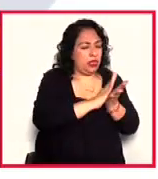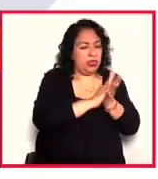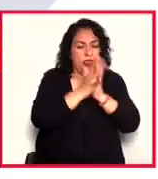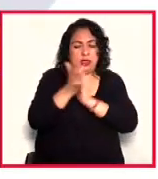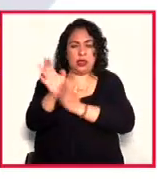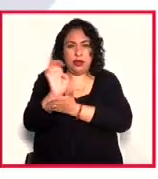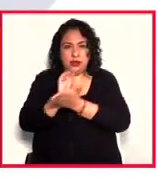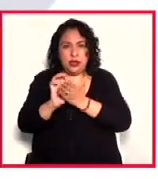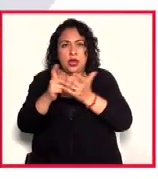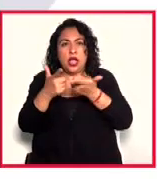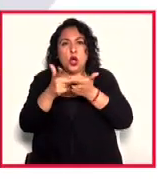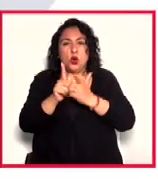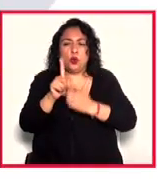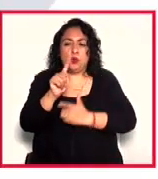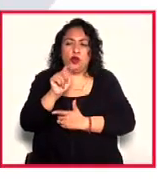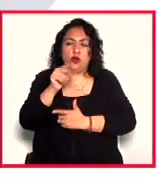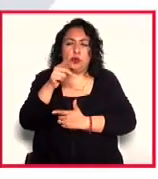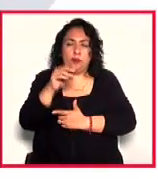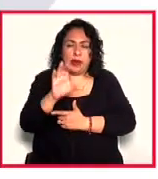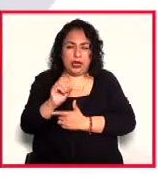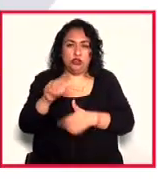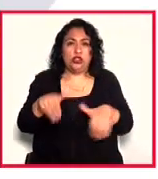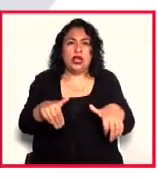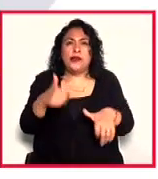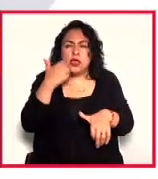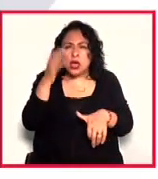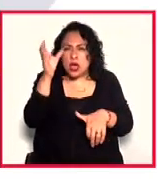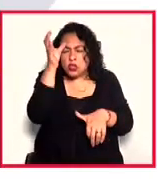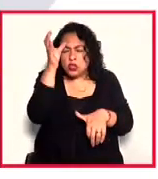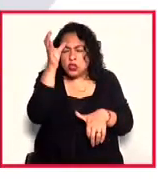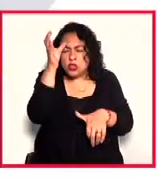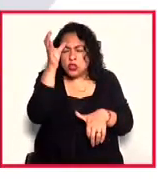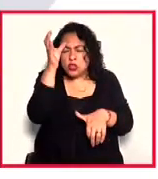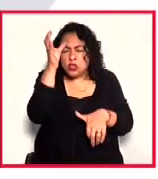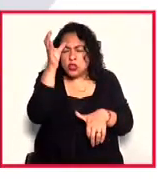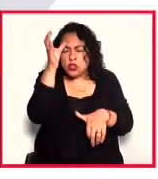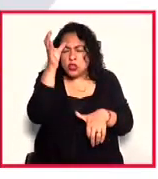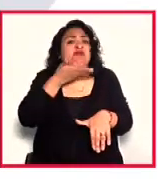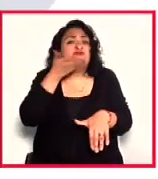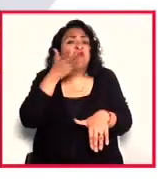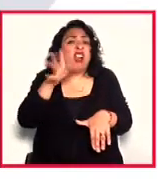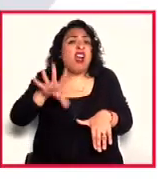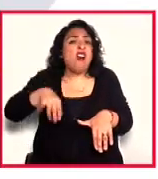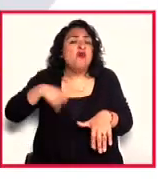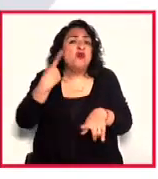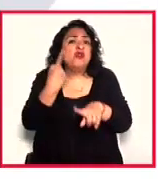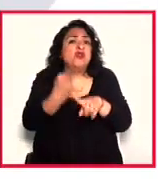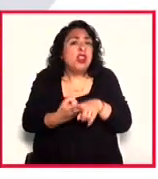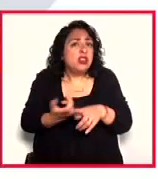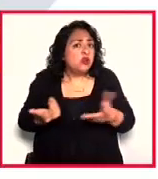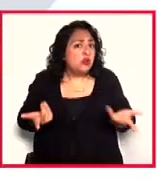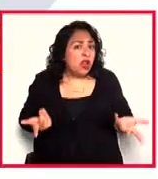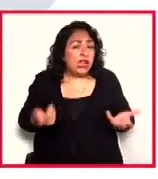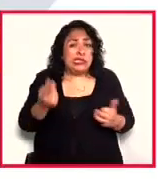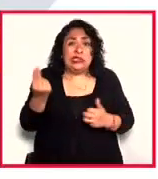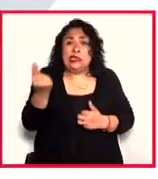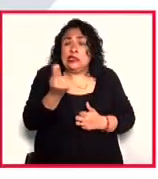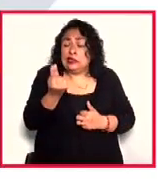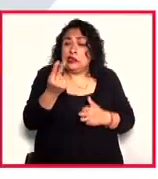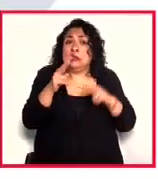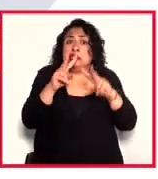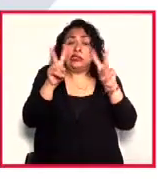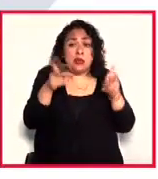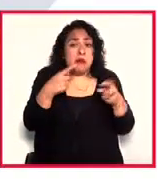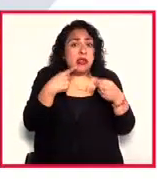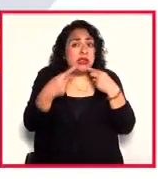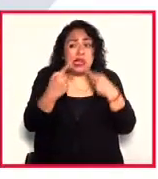Plumbagos Teatro, busca concientizar acerca de lo habitual que es el abuso sexual infantil y lo necesario que es convertirlo en un tema a discutir